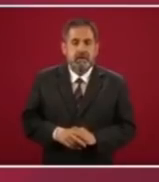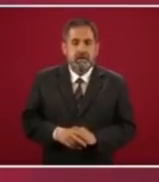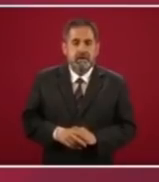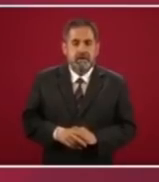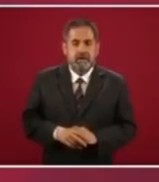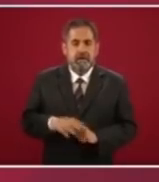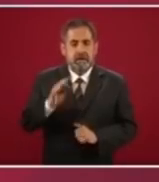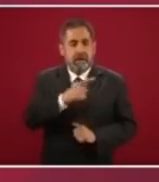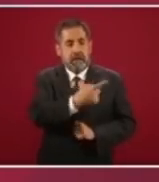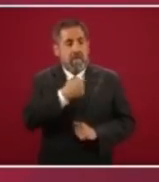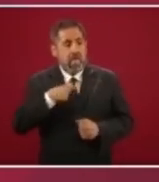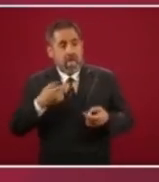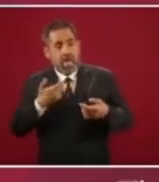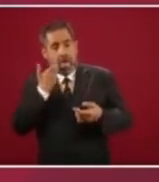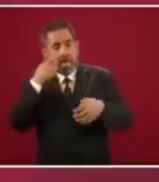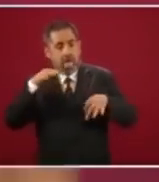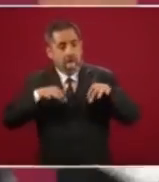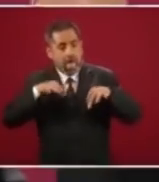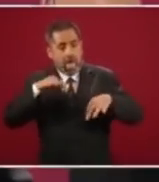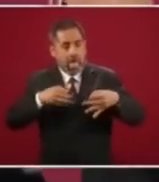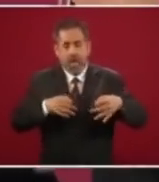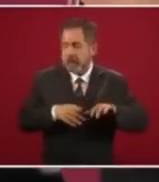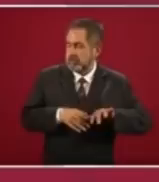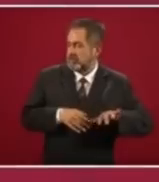nos quieran manipular y